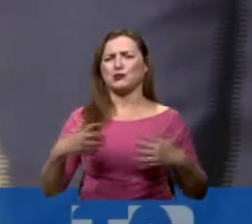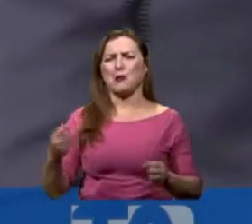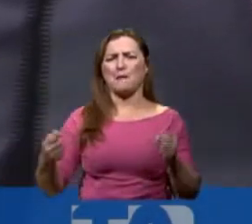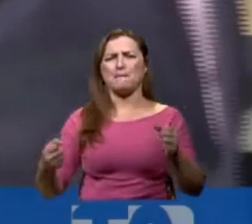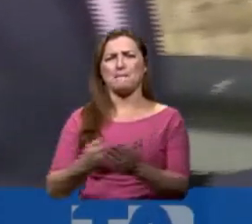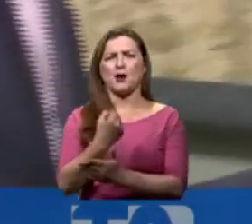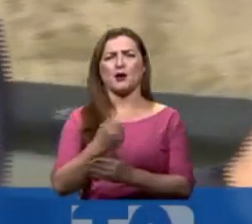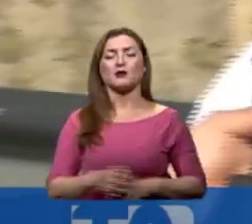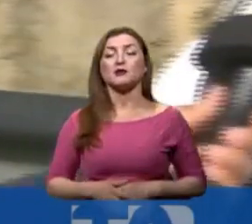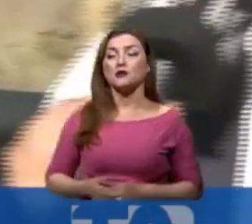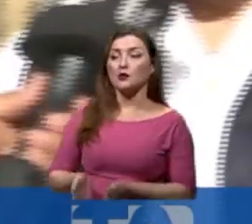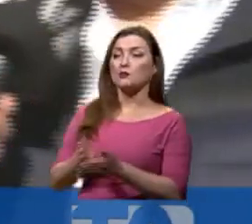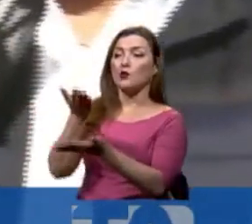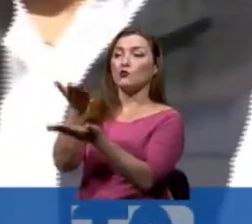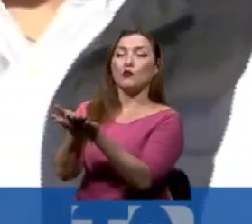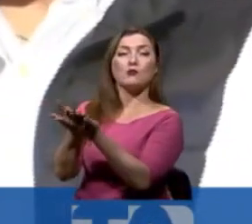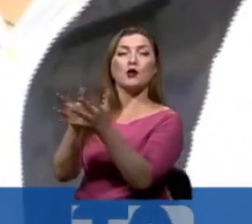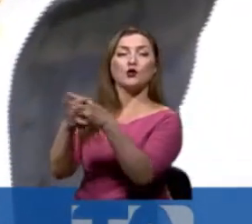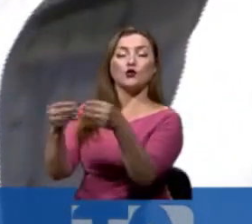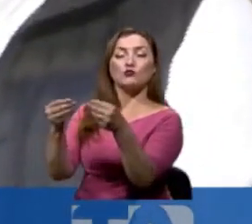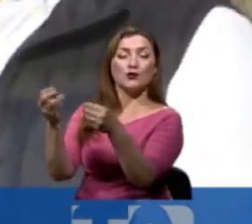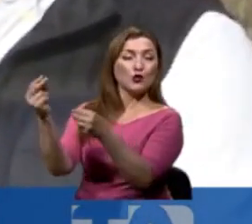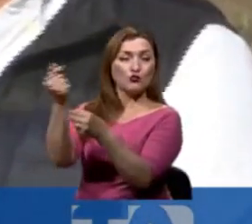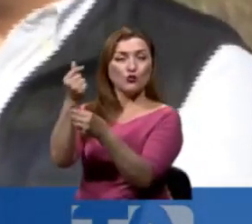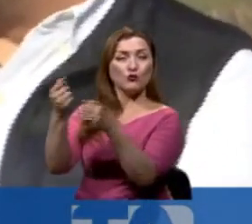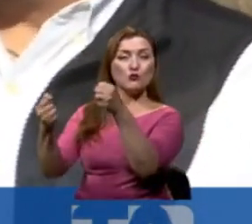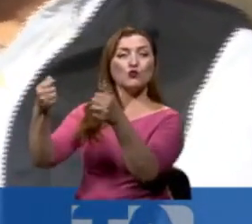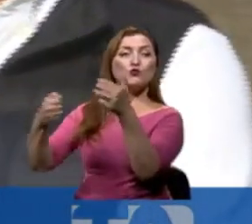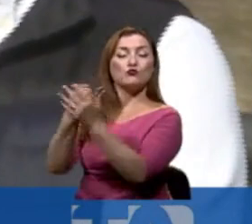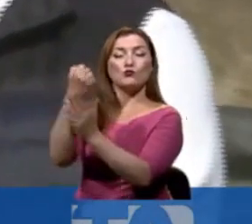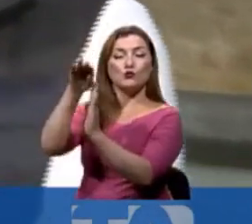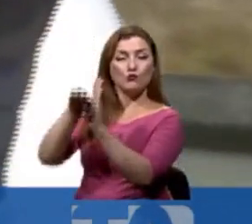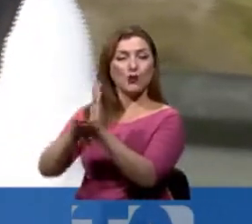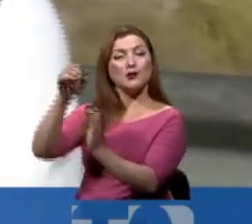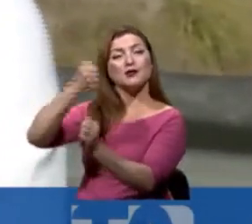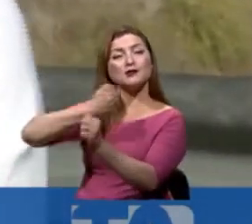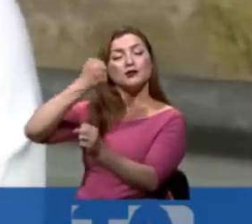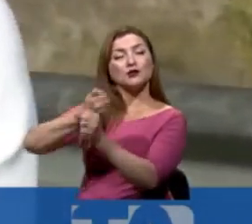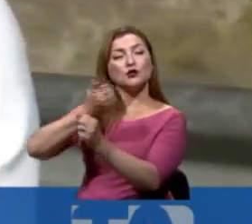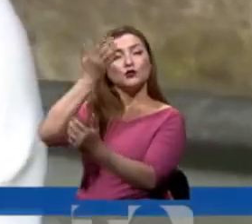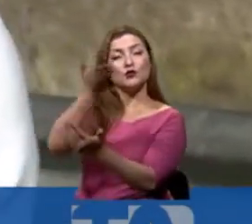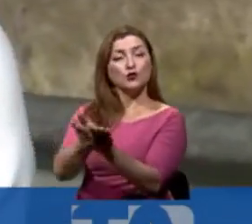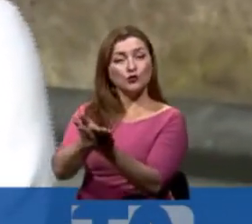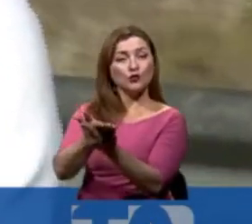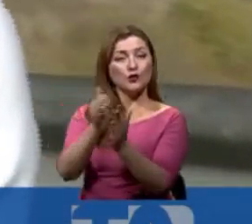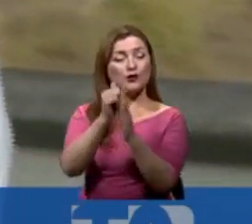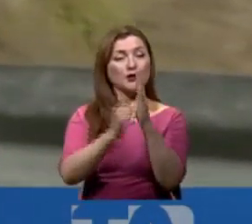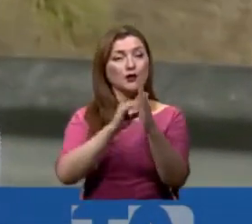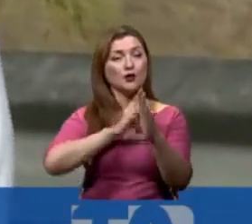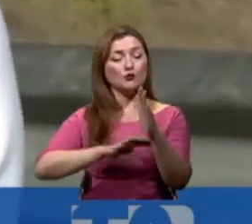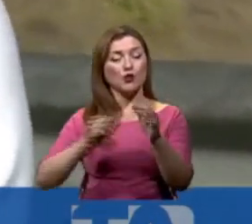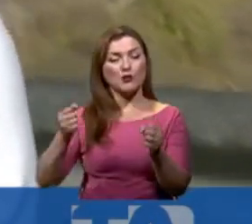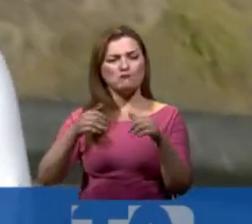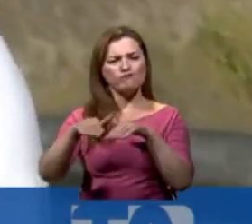y necesitamos proponer soluciones de inmediatas para reducir ese número de siniestros. Estamos trabajando con una presencia permanente de la Agencia Metropolitana